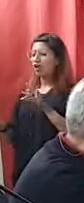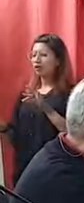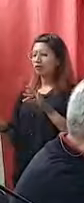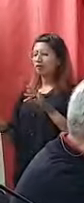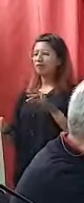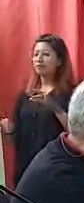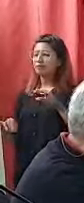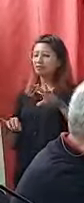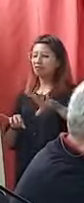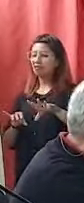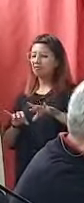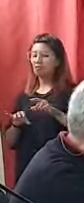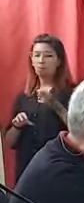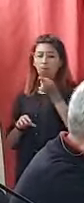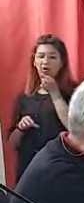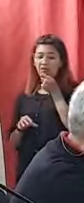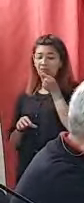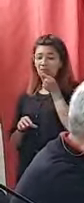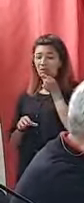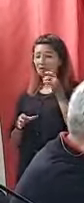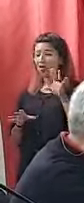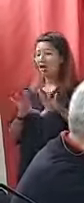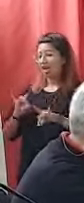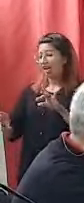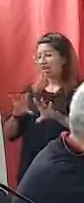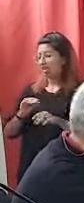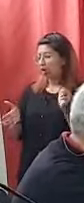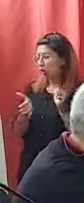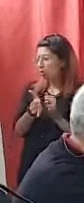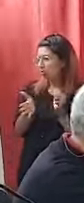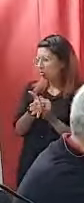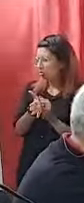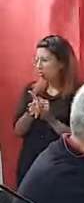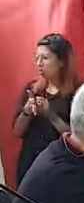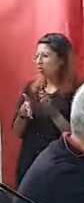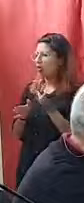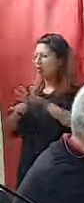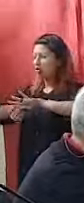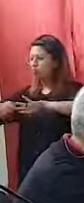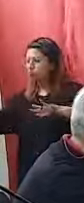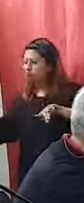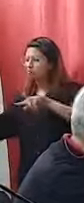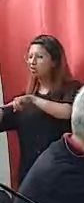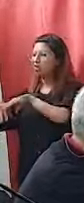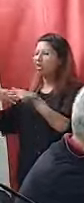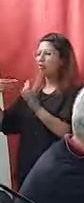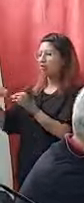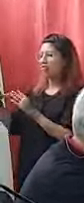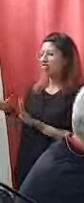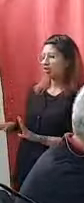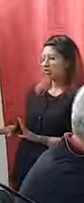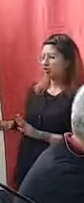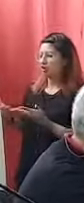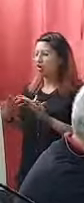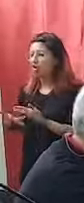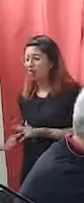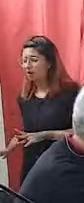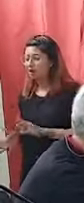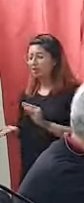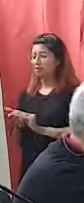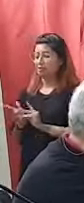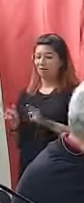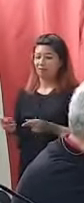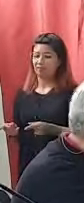en el retiro de aquellos residuos sólidos urbanos dispuestos de conformidad a la presente ordenanza y la correspondiente carga de los